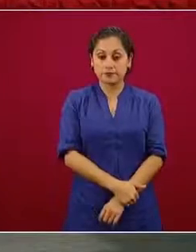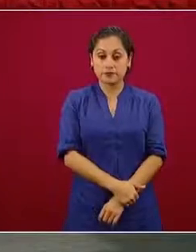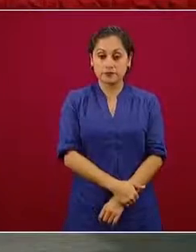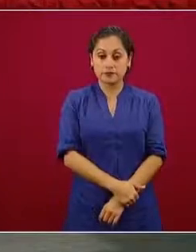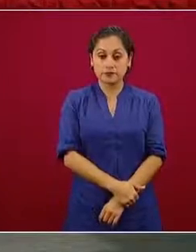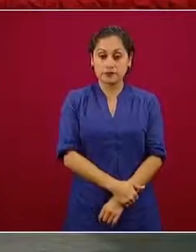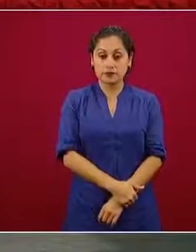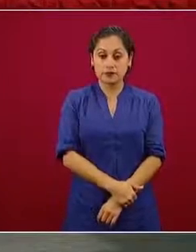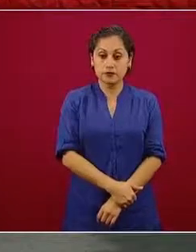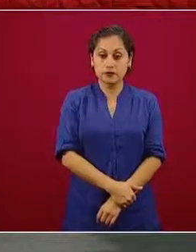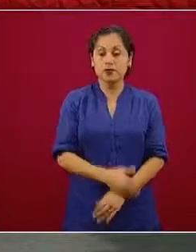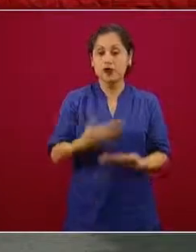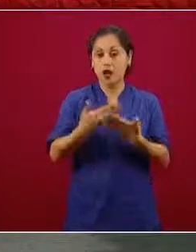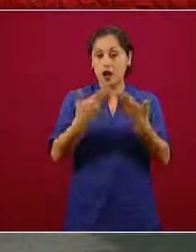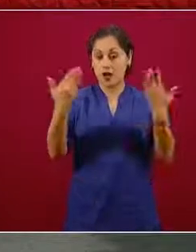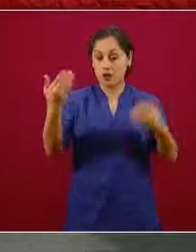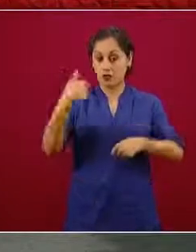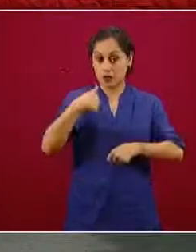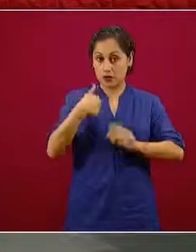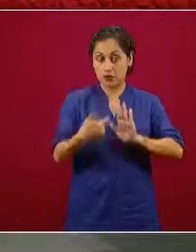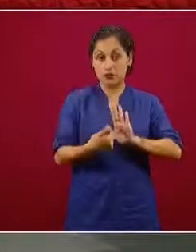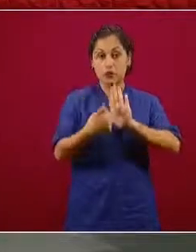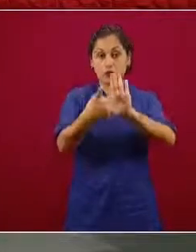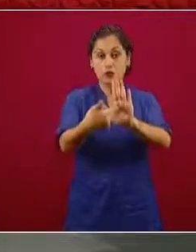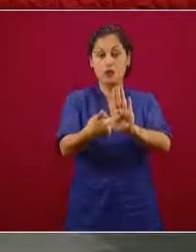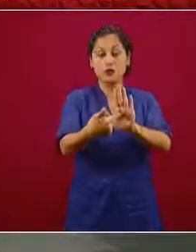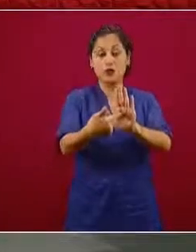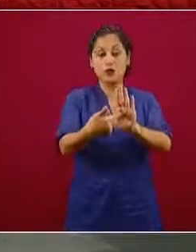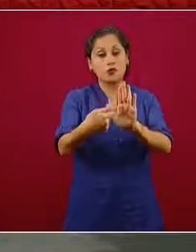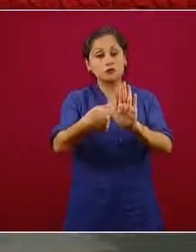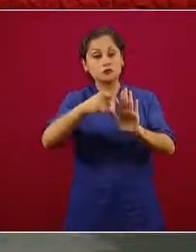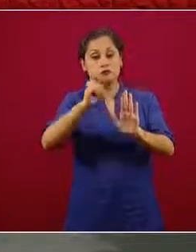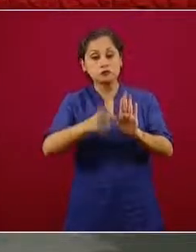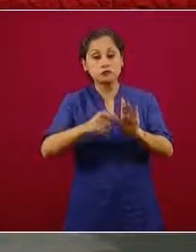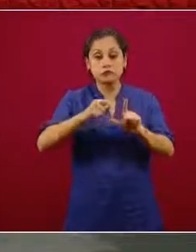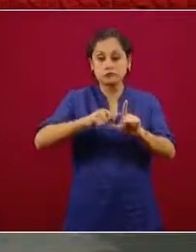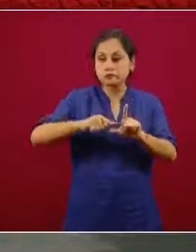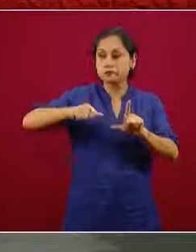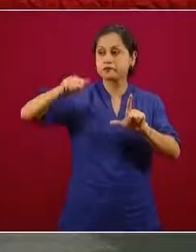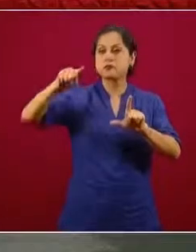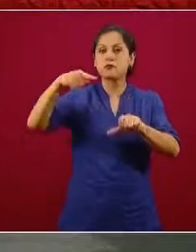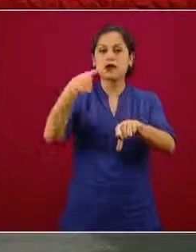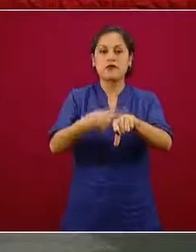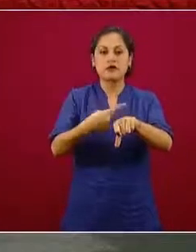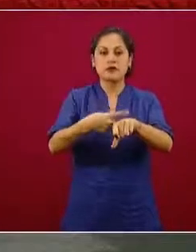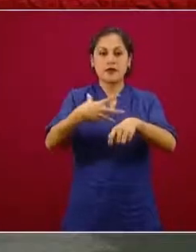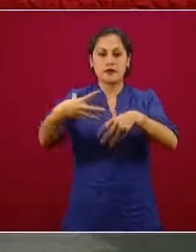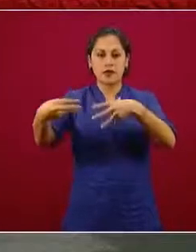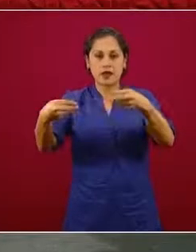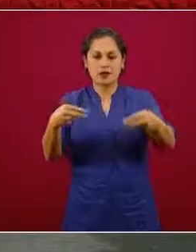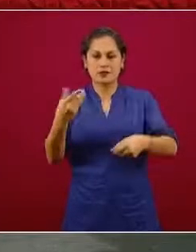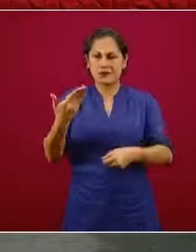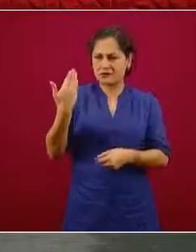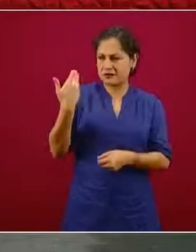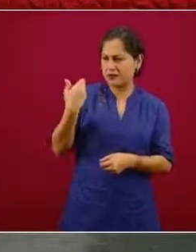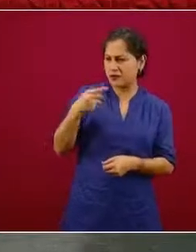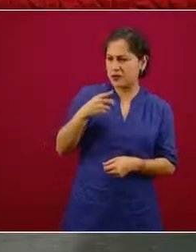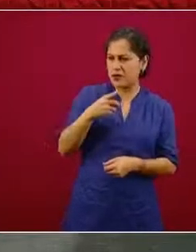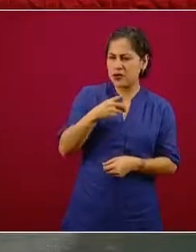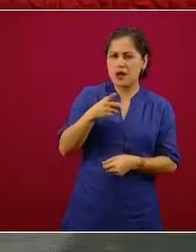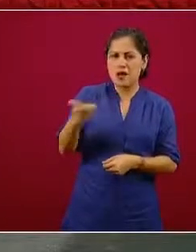Yo les presentaré las curvas epidémicas. Hace unos días alguien preguntaba cuántas curvas